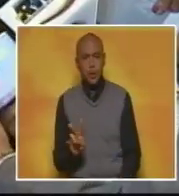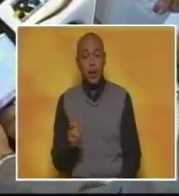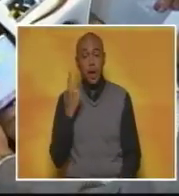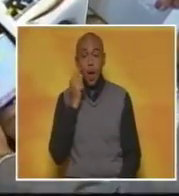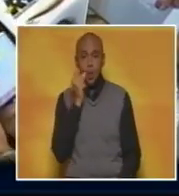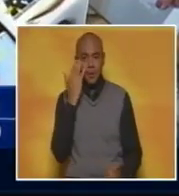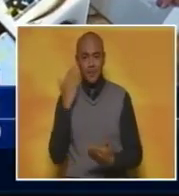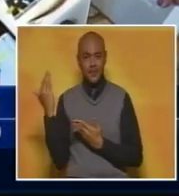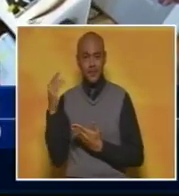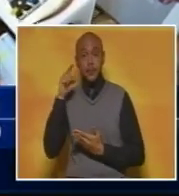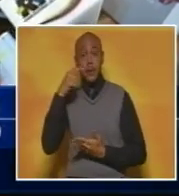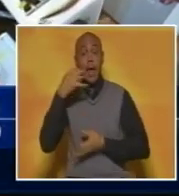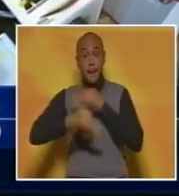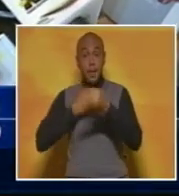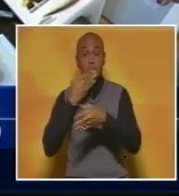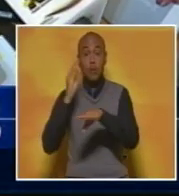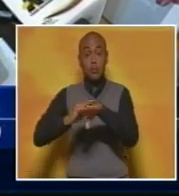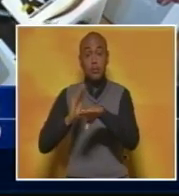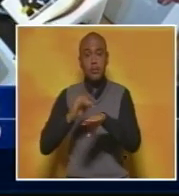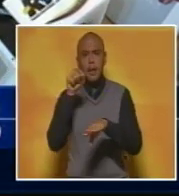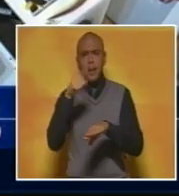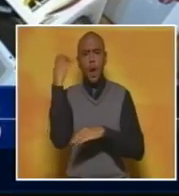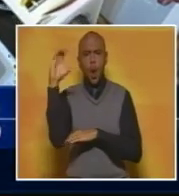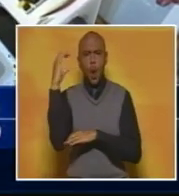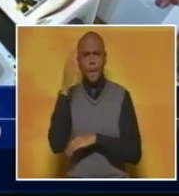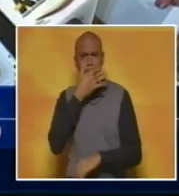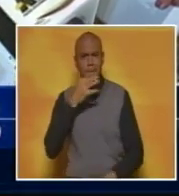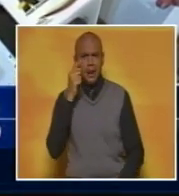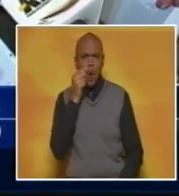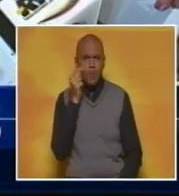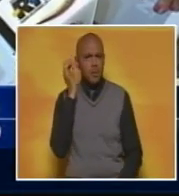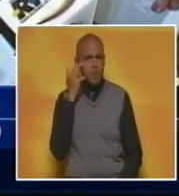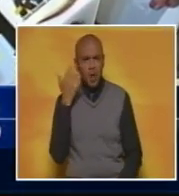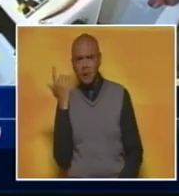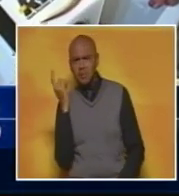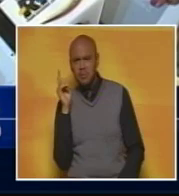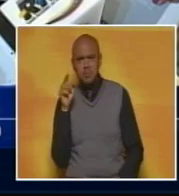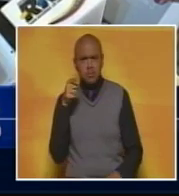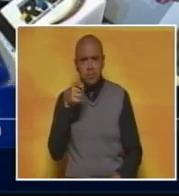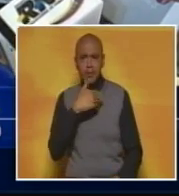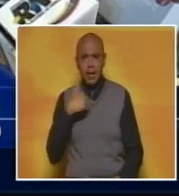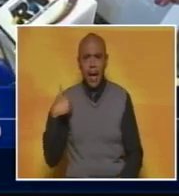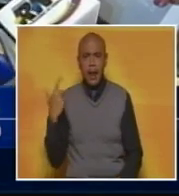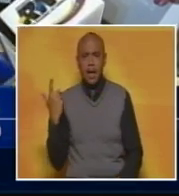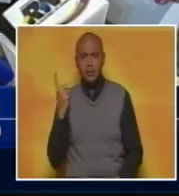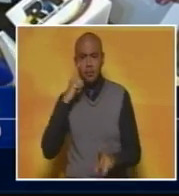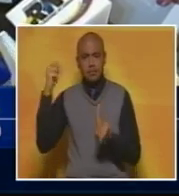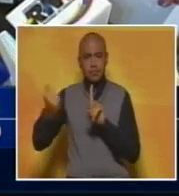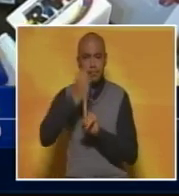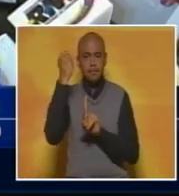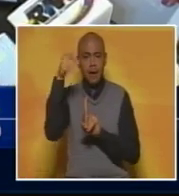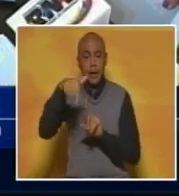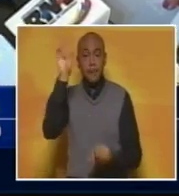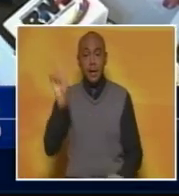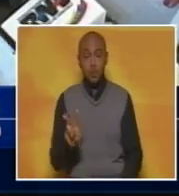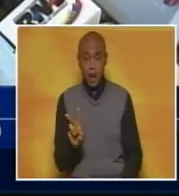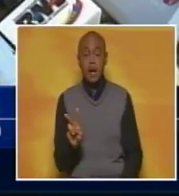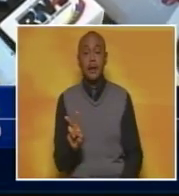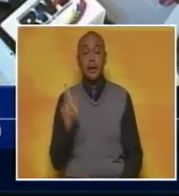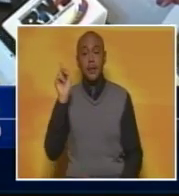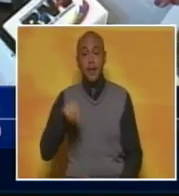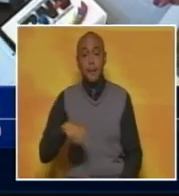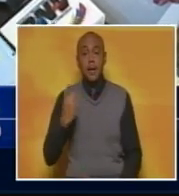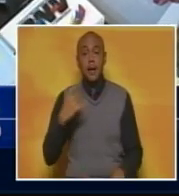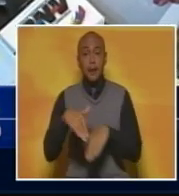Twitter, Padrino López insistió que desde Colombia se sigue preparando un falso positivo para desestabilizar la situación del país. Asimismo, el ministro